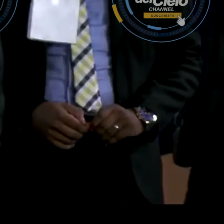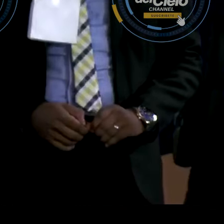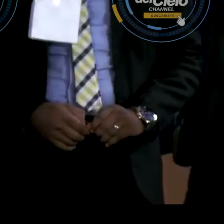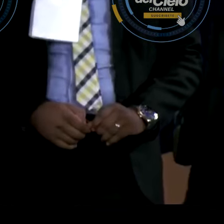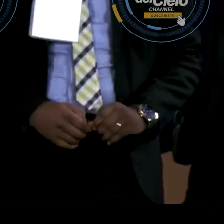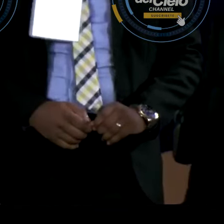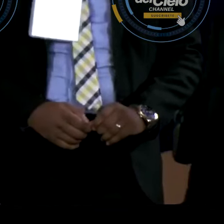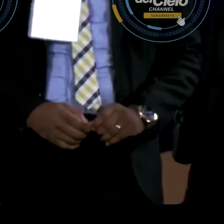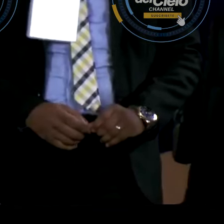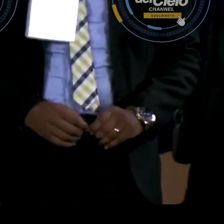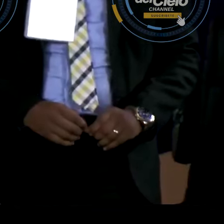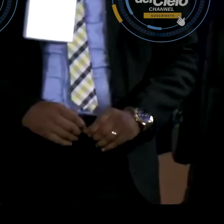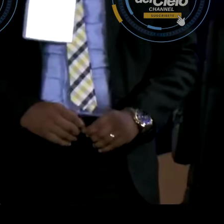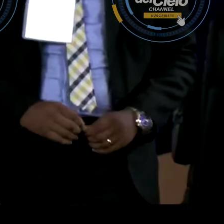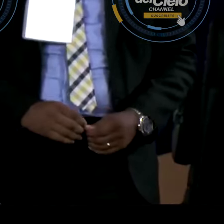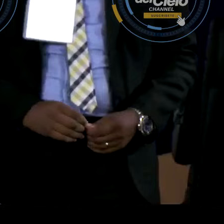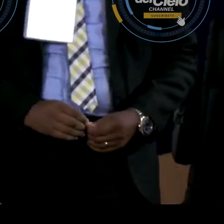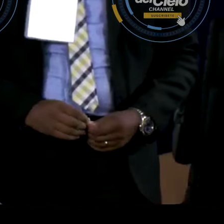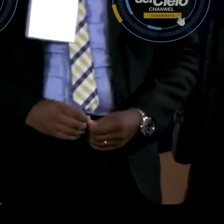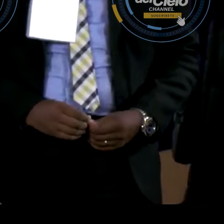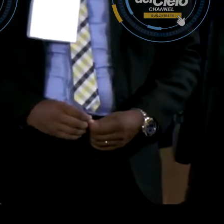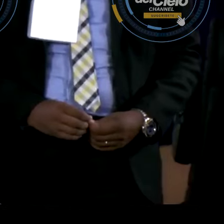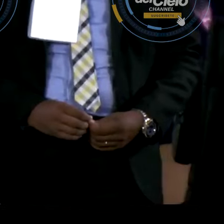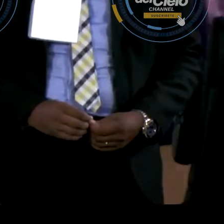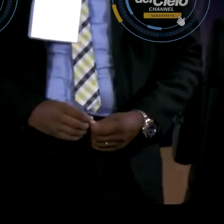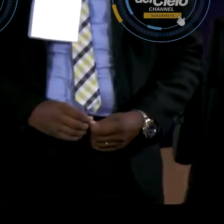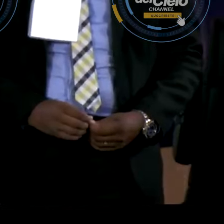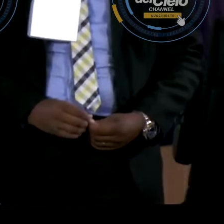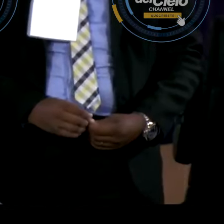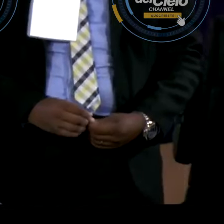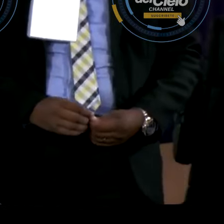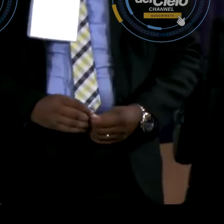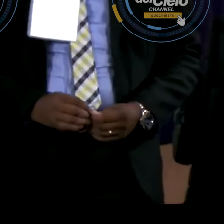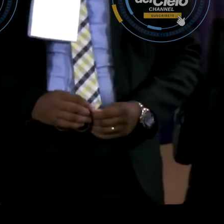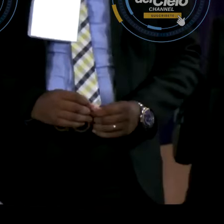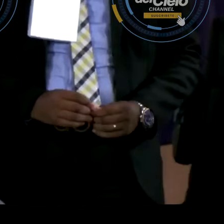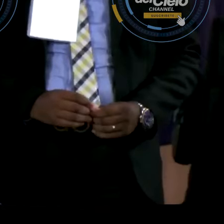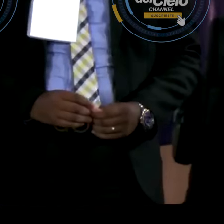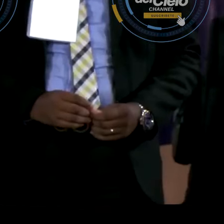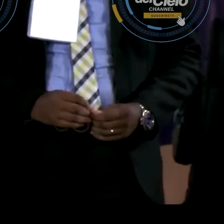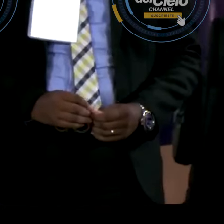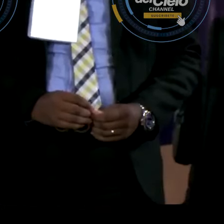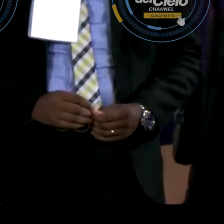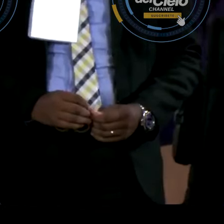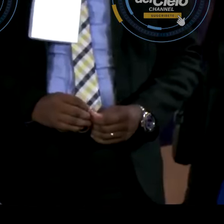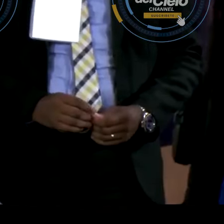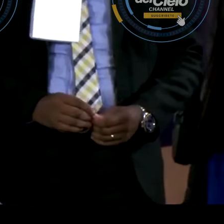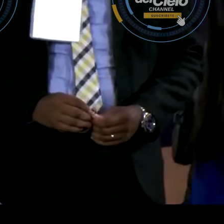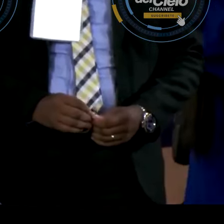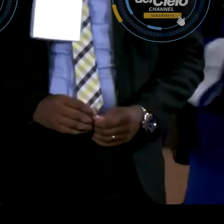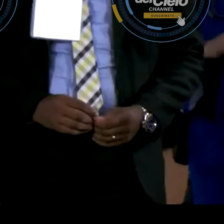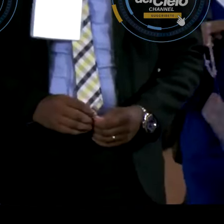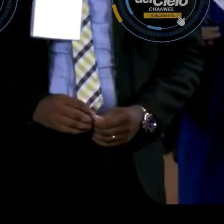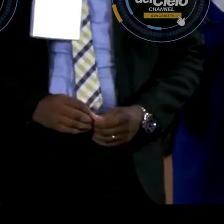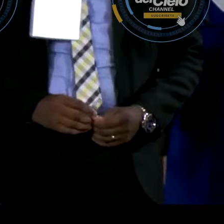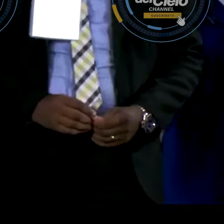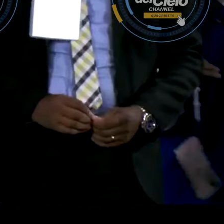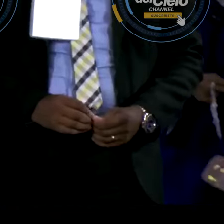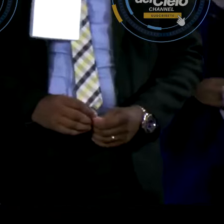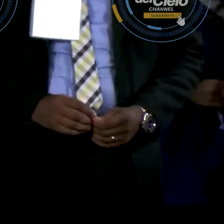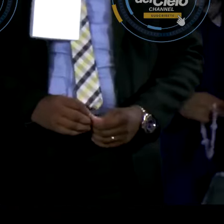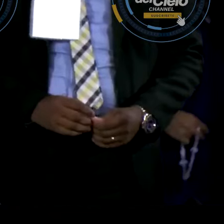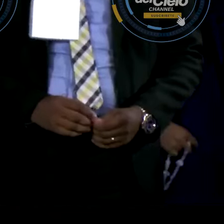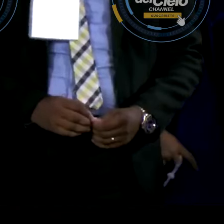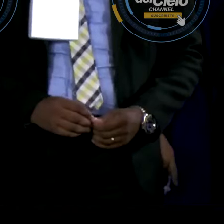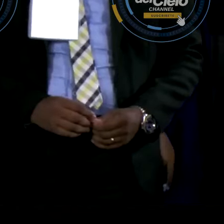y salvarnos. Oh, esta noche te damos gracias. Gracias por